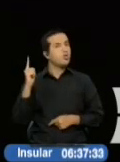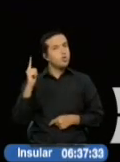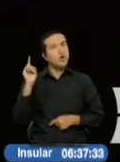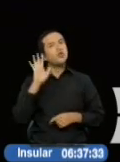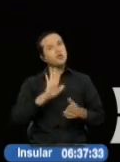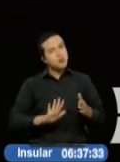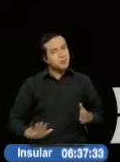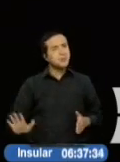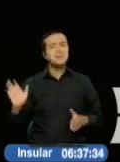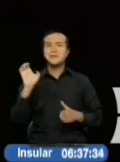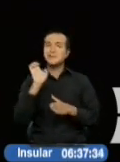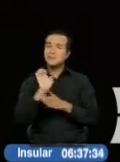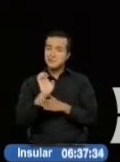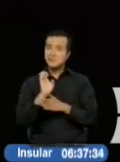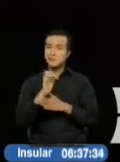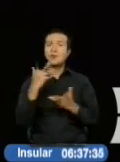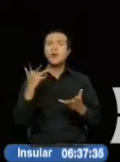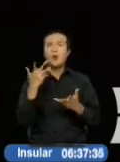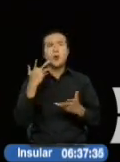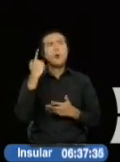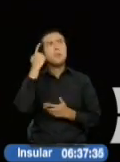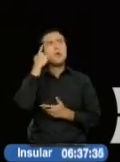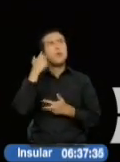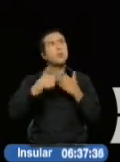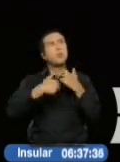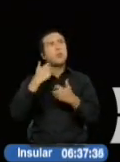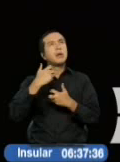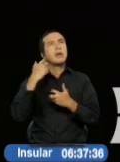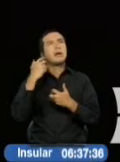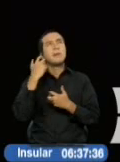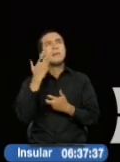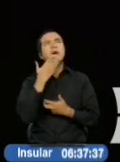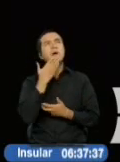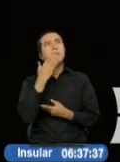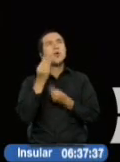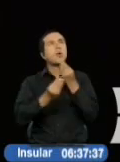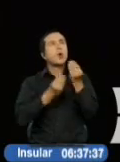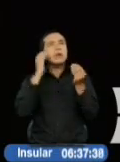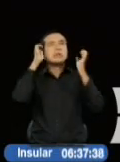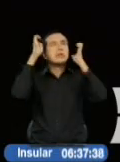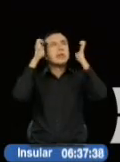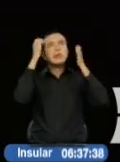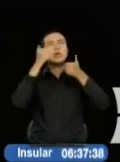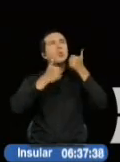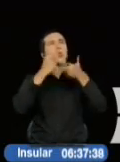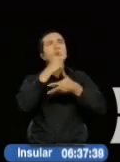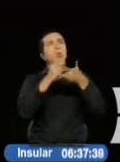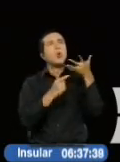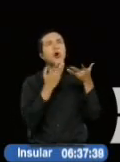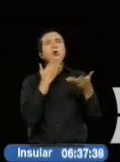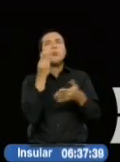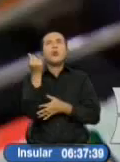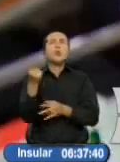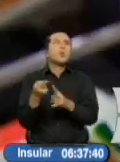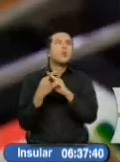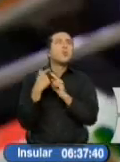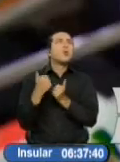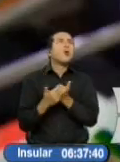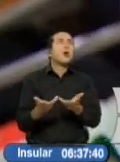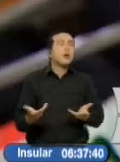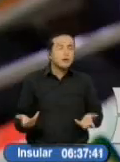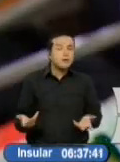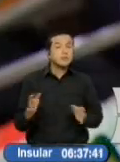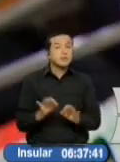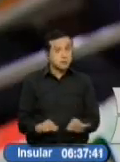Ecuador en su conjunto. ¿Cómo vamos a enfrentar esta problemática? ¿Qué políticas vamos a implementar? ¿Cuáles van a ser las fuentes de financiamiento? Y asegura